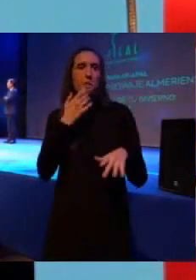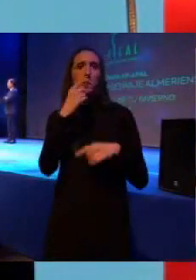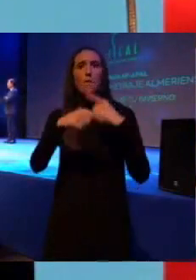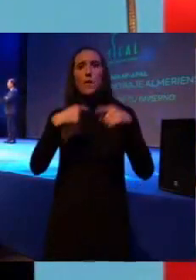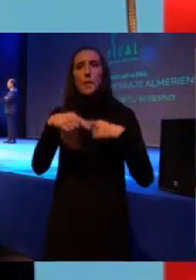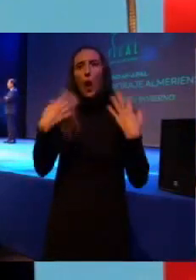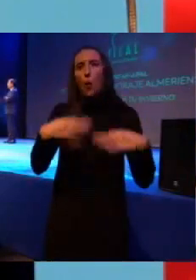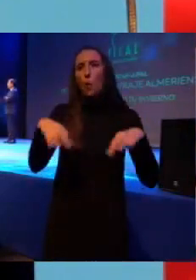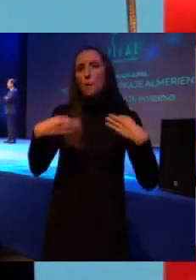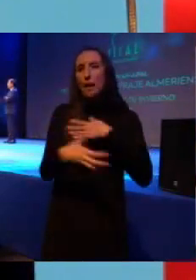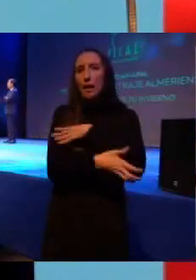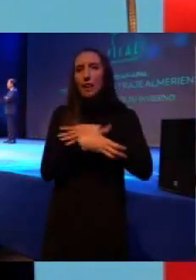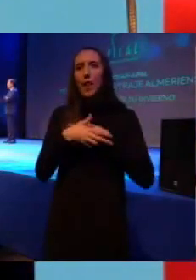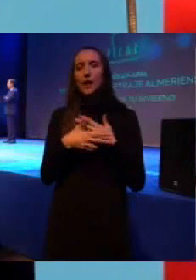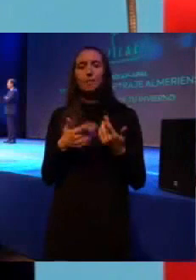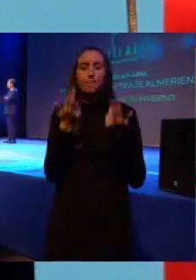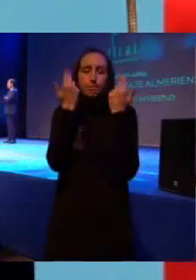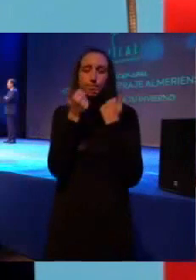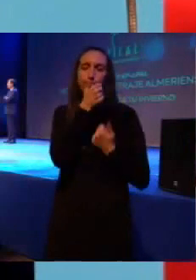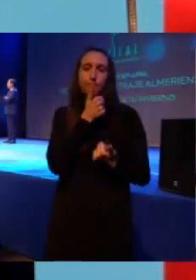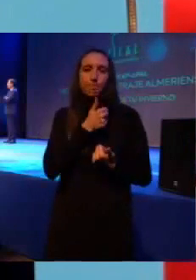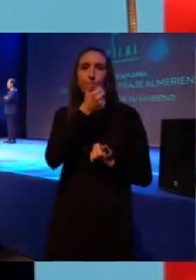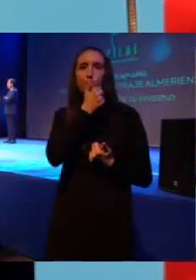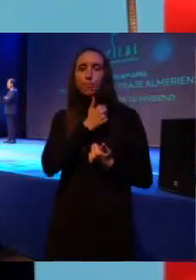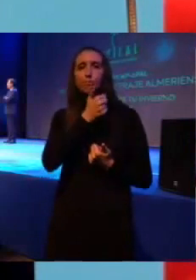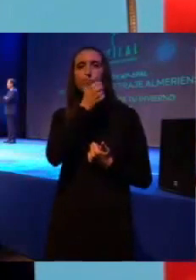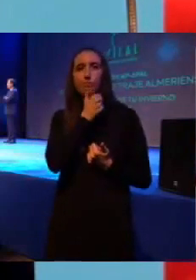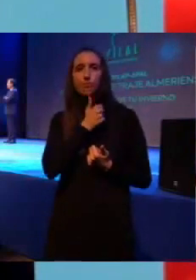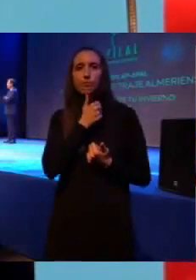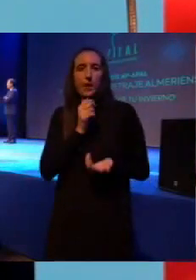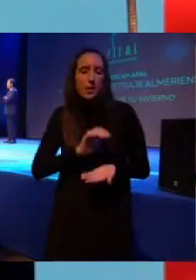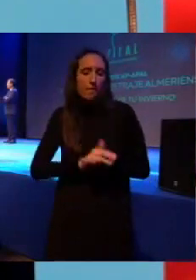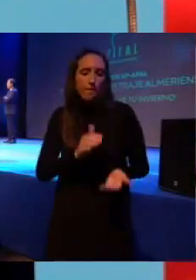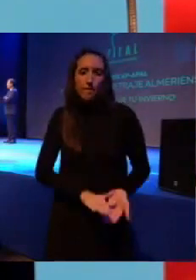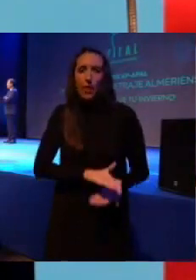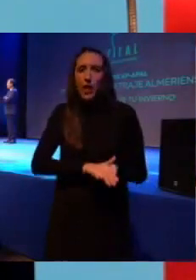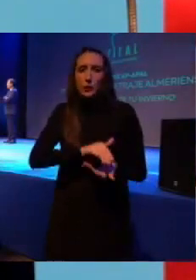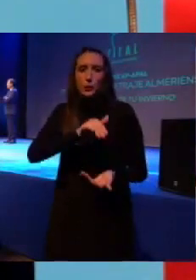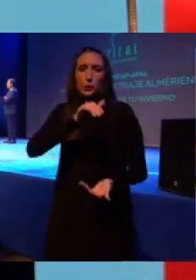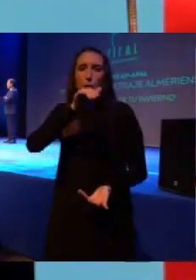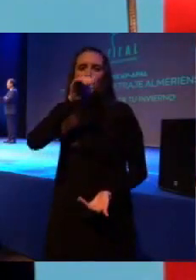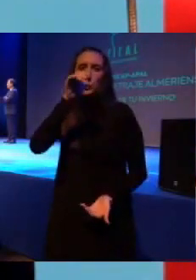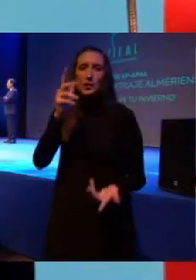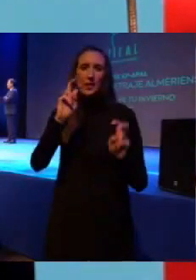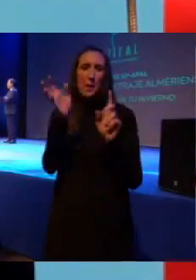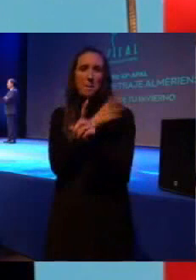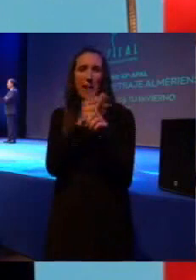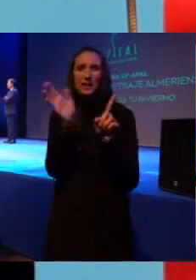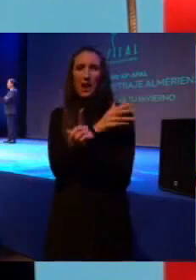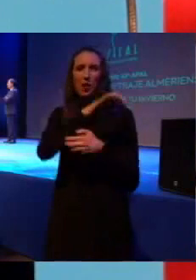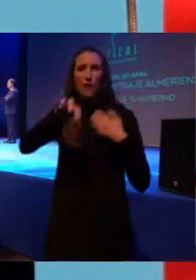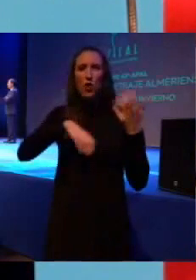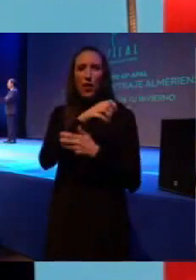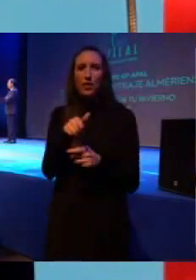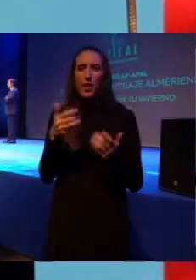que tuvieron que callar en silencio desde su infancia el maltrato y la violencia. Esto va